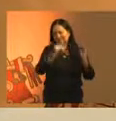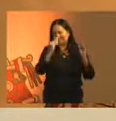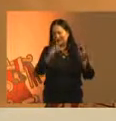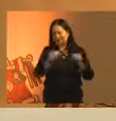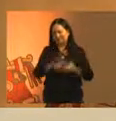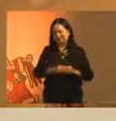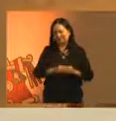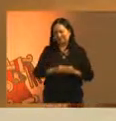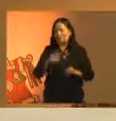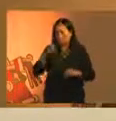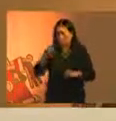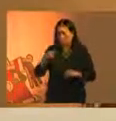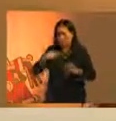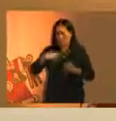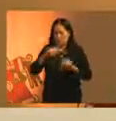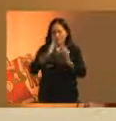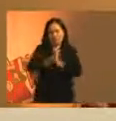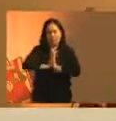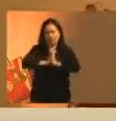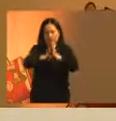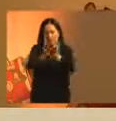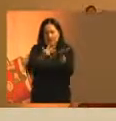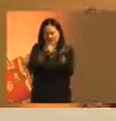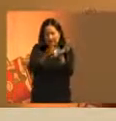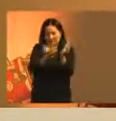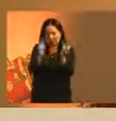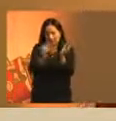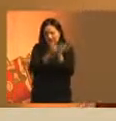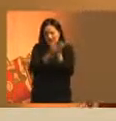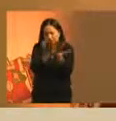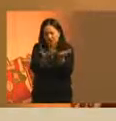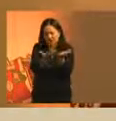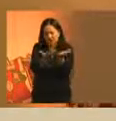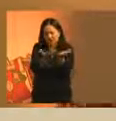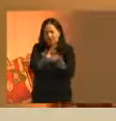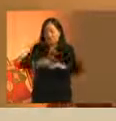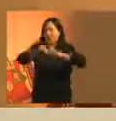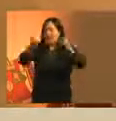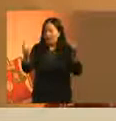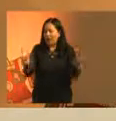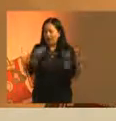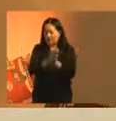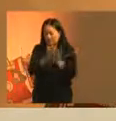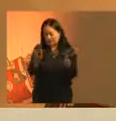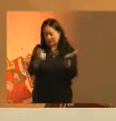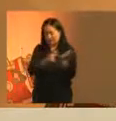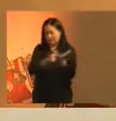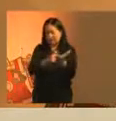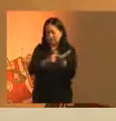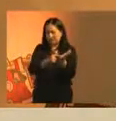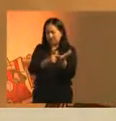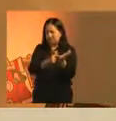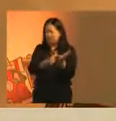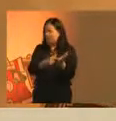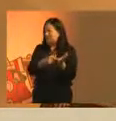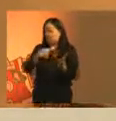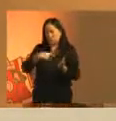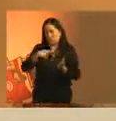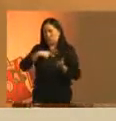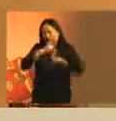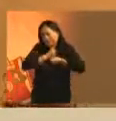con este librito es la historia de este librito es que yo soy poeta y